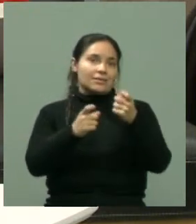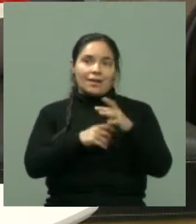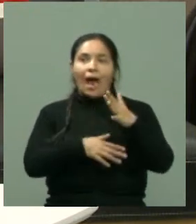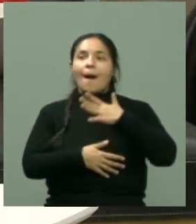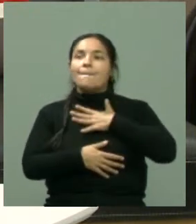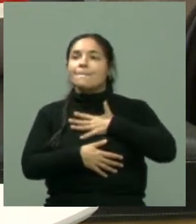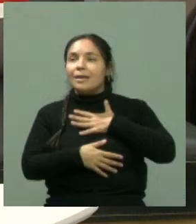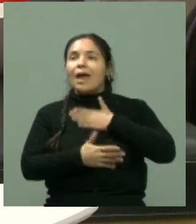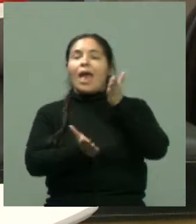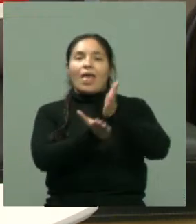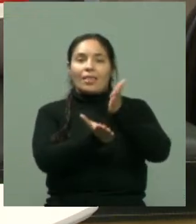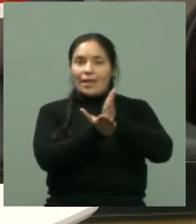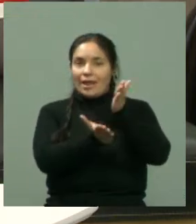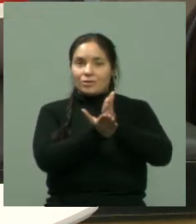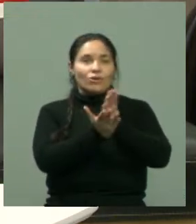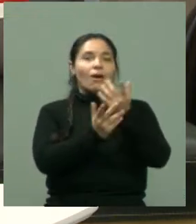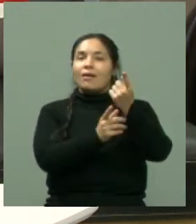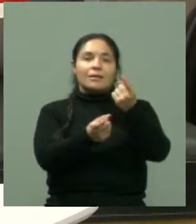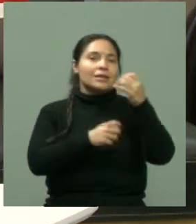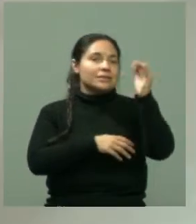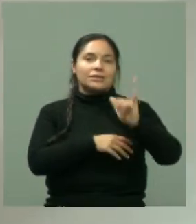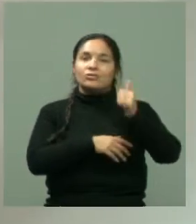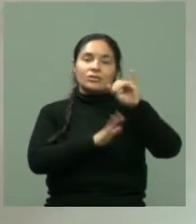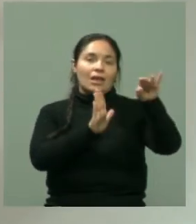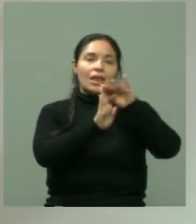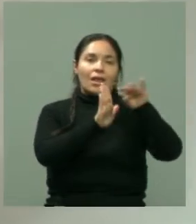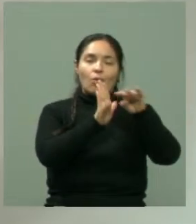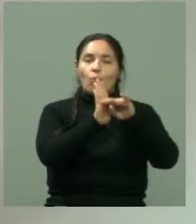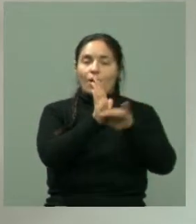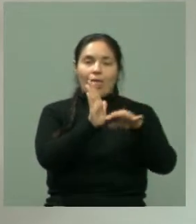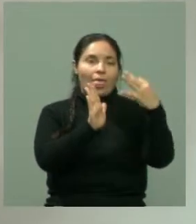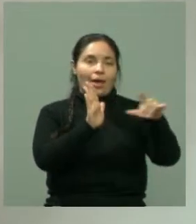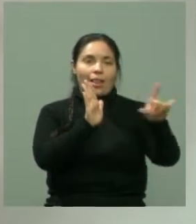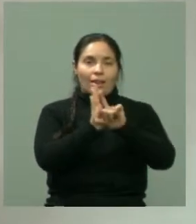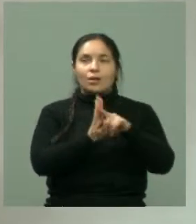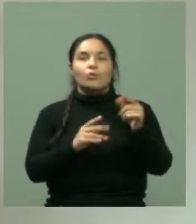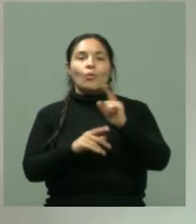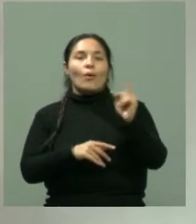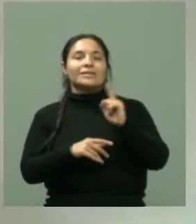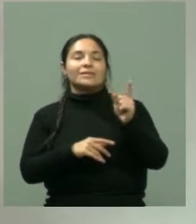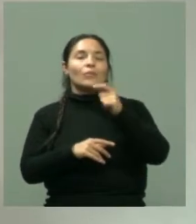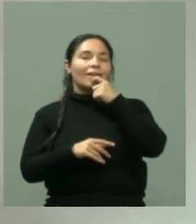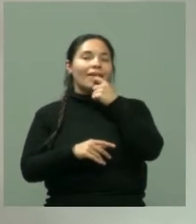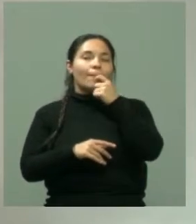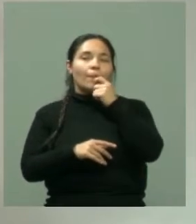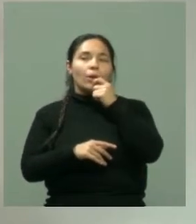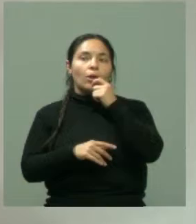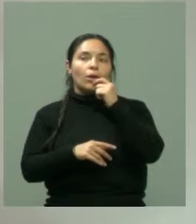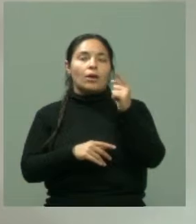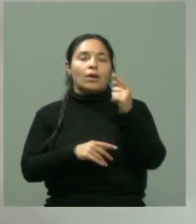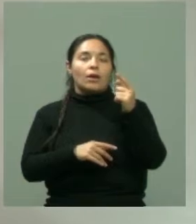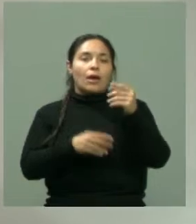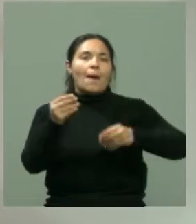mí como estudiante de Derecho, necesita sus regulaciones y no puede ser una cuestión de permitirle el uso a una